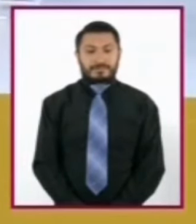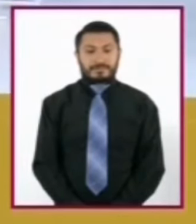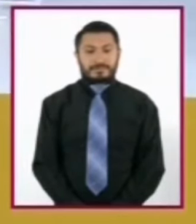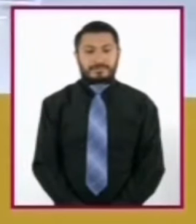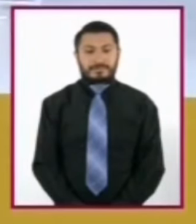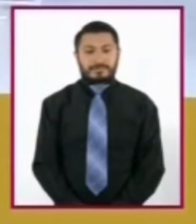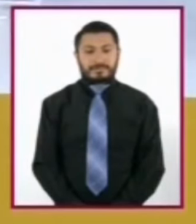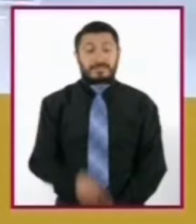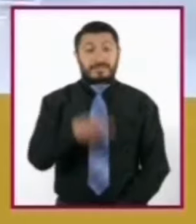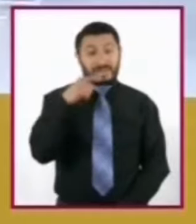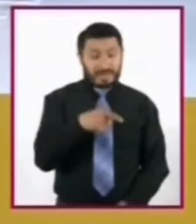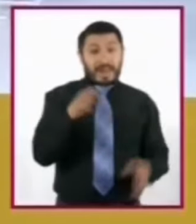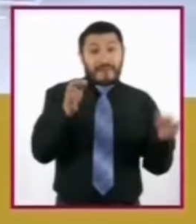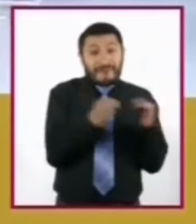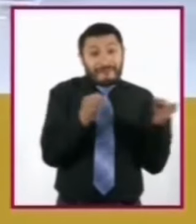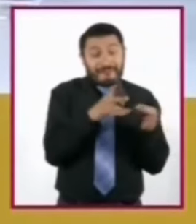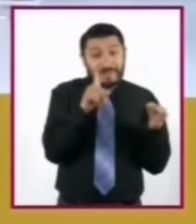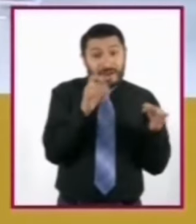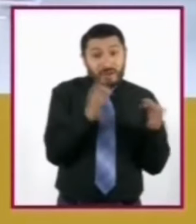Perfecto, este fue el de agua fría.